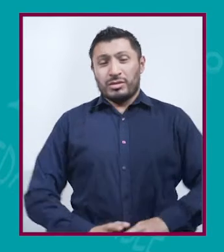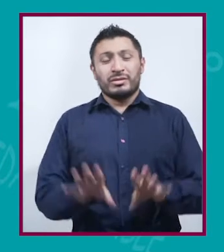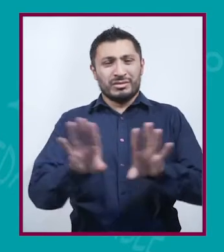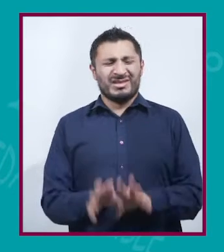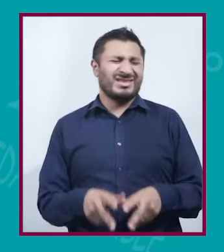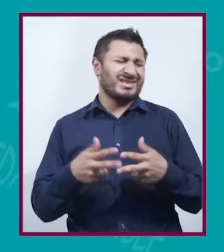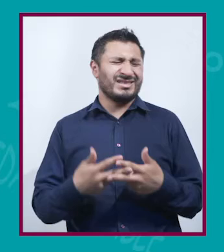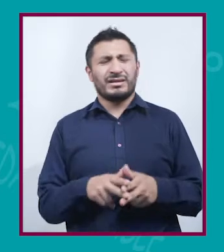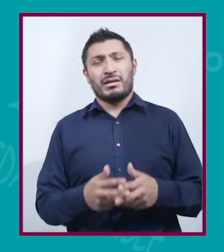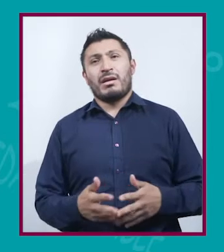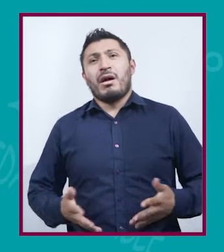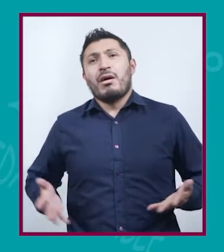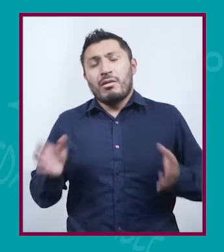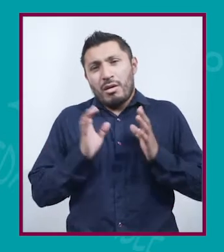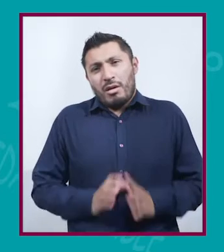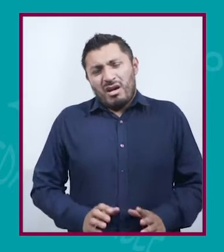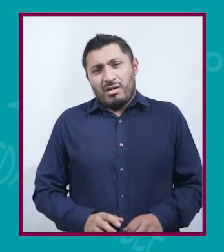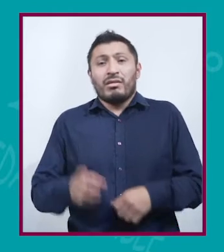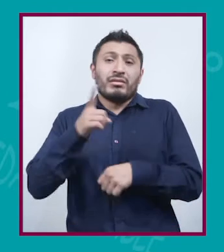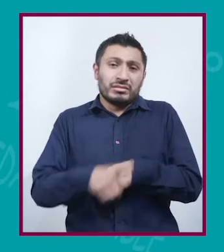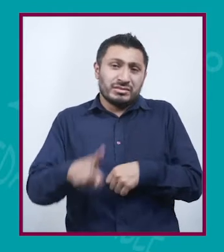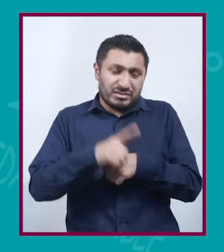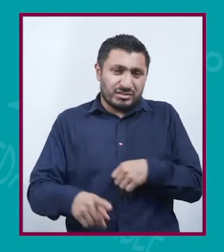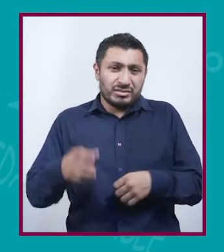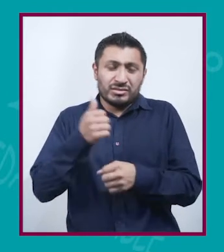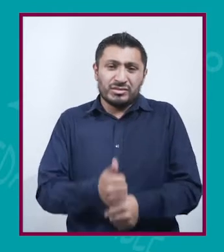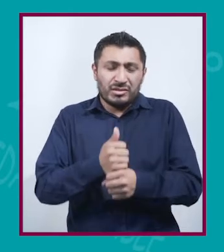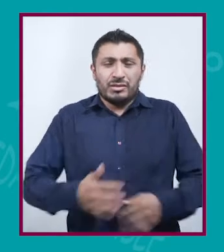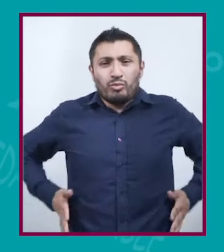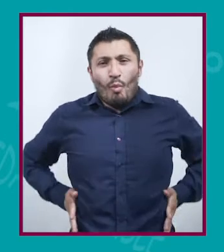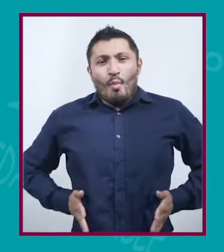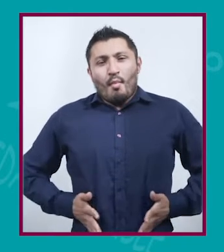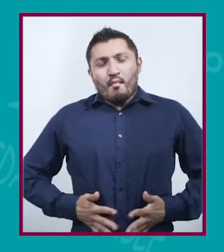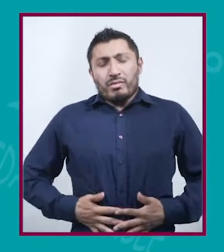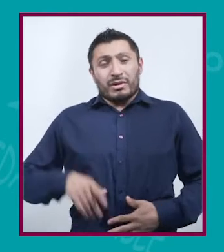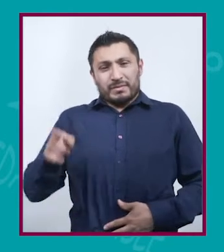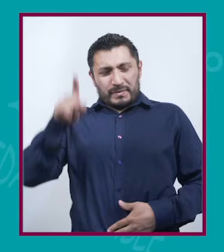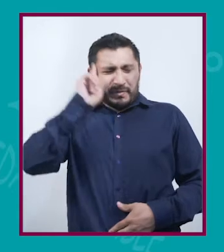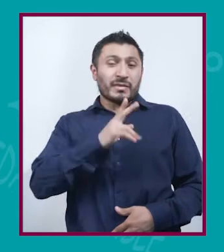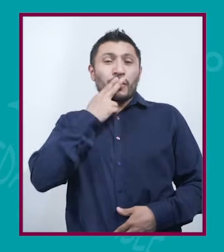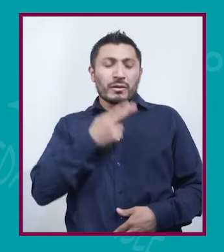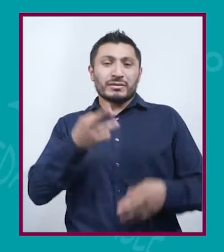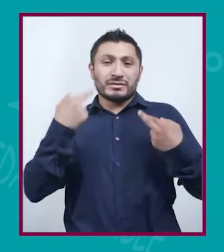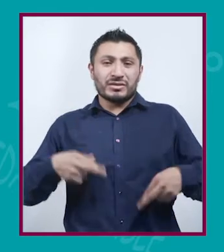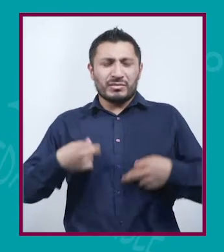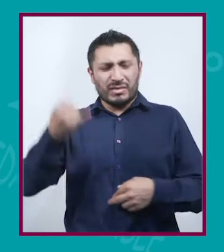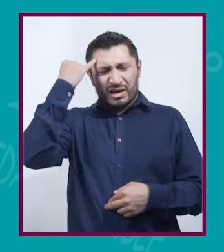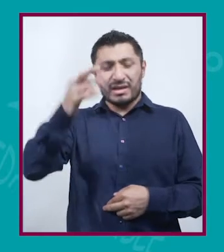que literalmente oprimía el cuerpo de las mujeres, comenzó a usar una prenda que ella consideró más